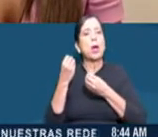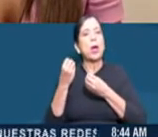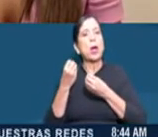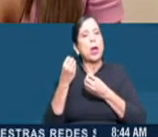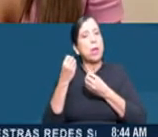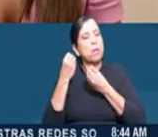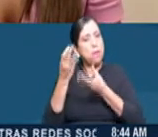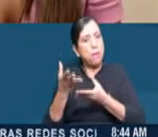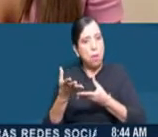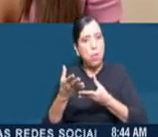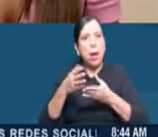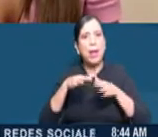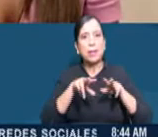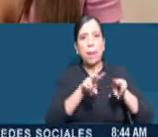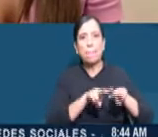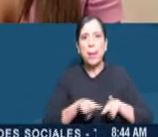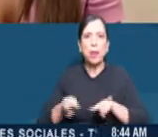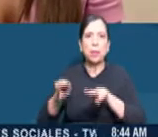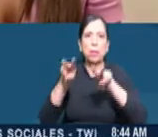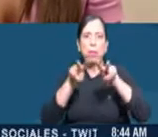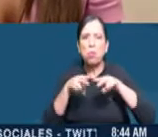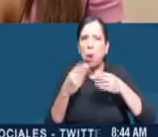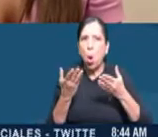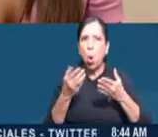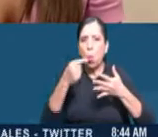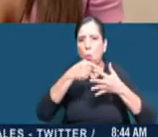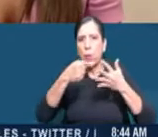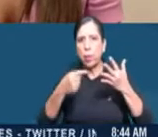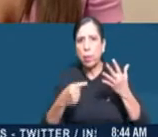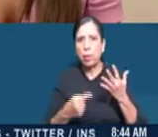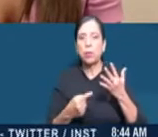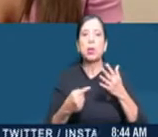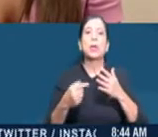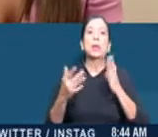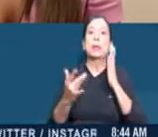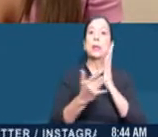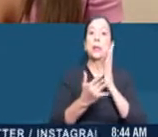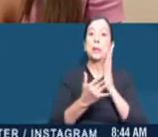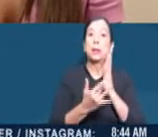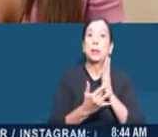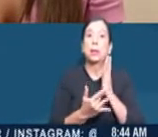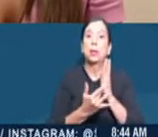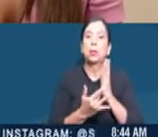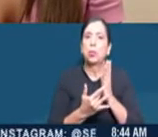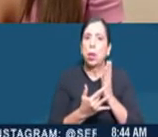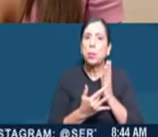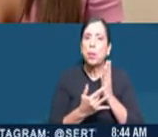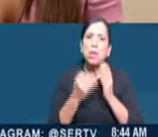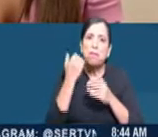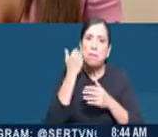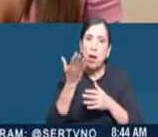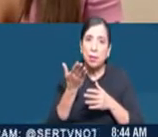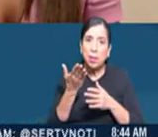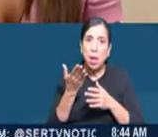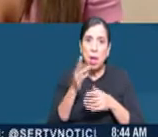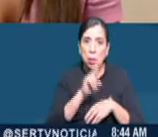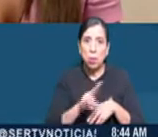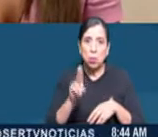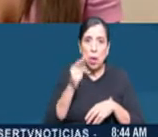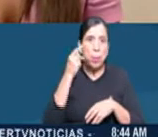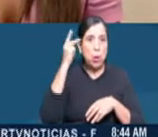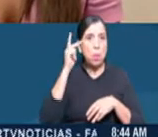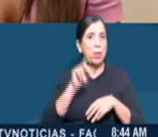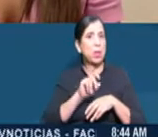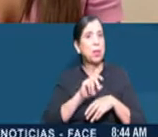dividido esta plataforma y, por supuesto, si esta tecnología está un poco amigable también con algunos padres de familia,